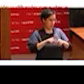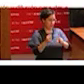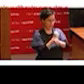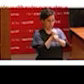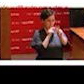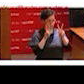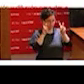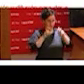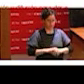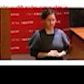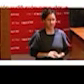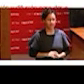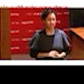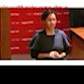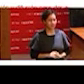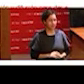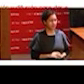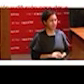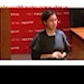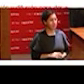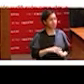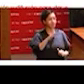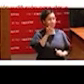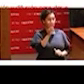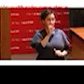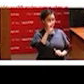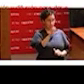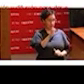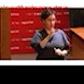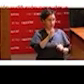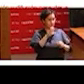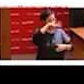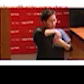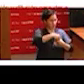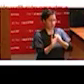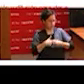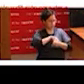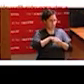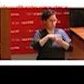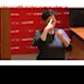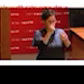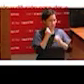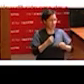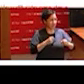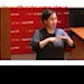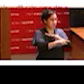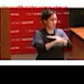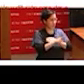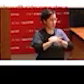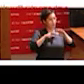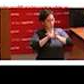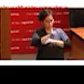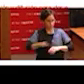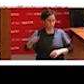empleo Bueno realmente FC insert actualmente reúne un equipo de profesionales Ros en la gestión de recursos humanos